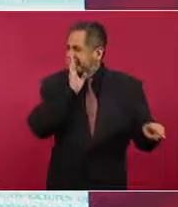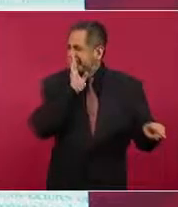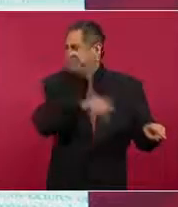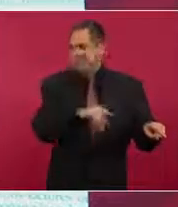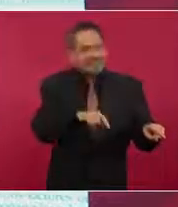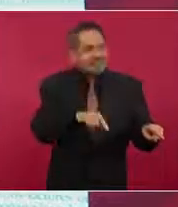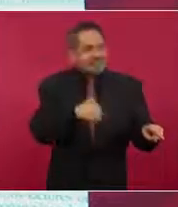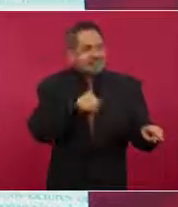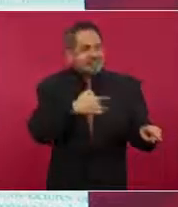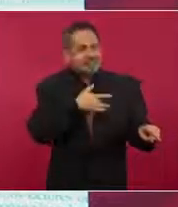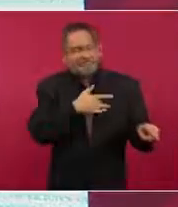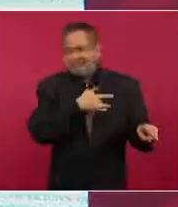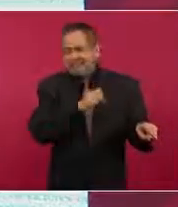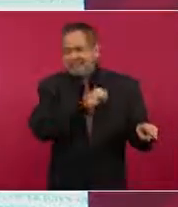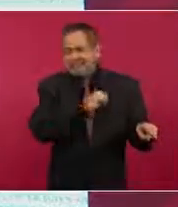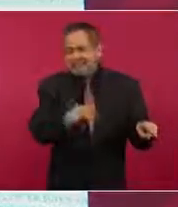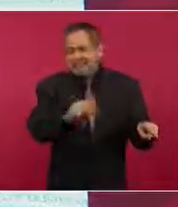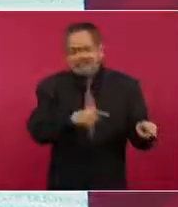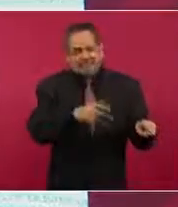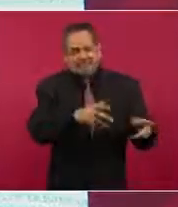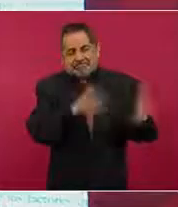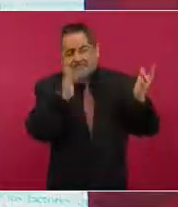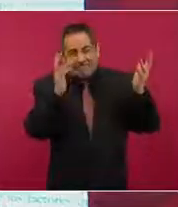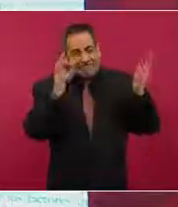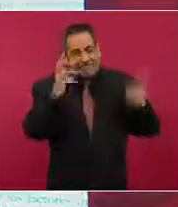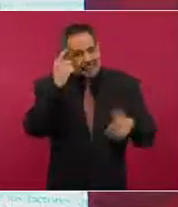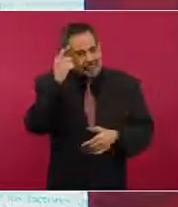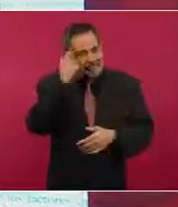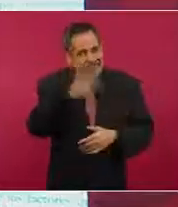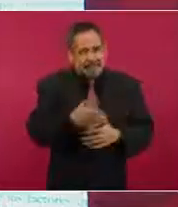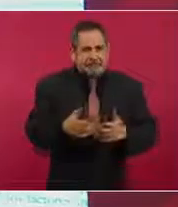Malolandia estos, ¿eh?